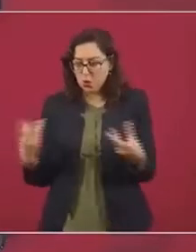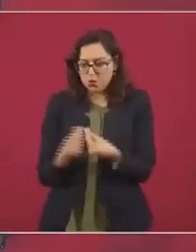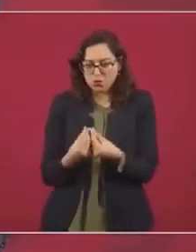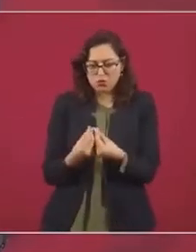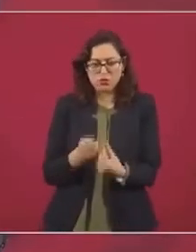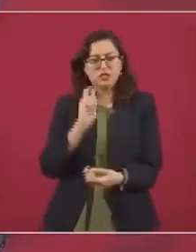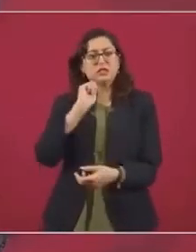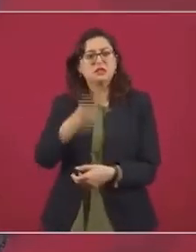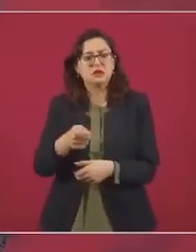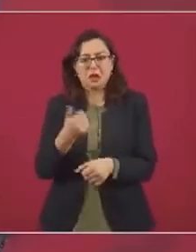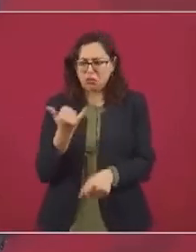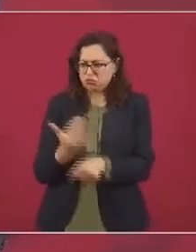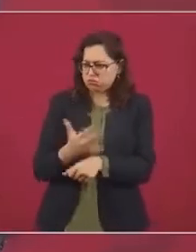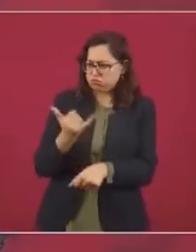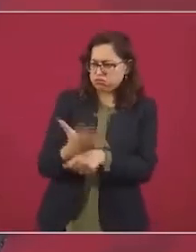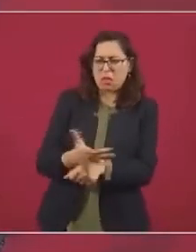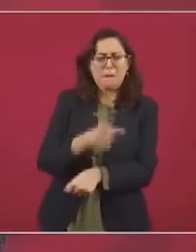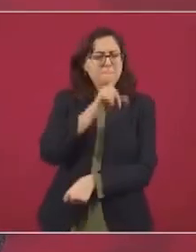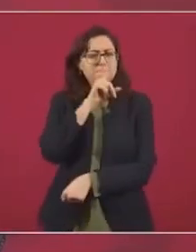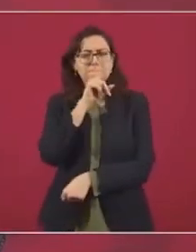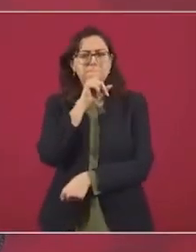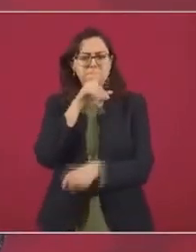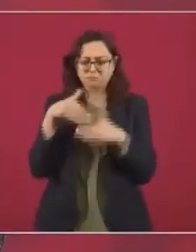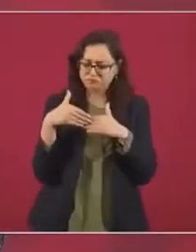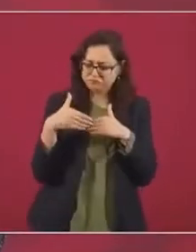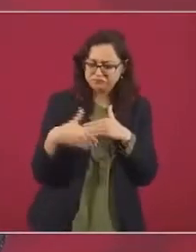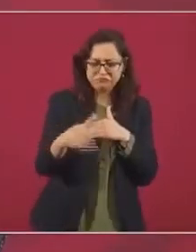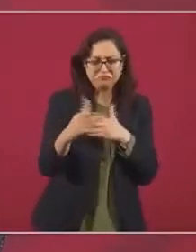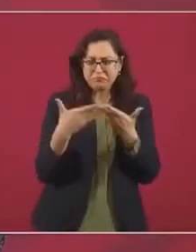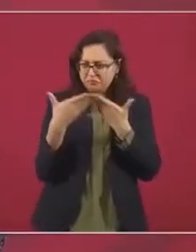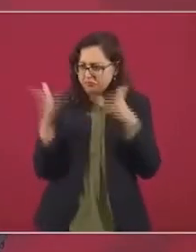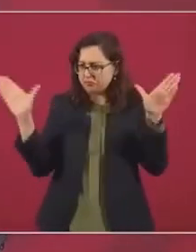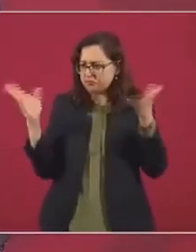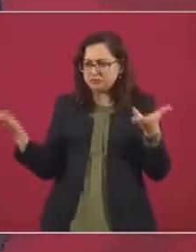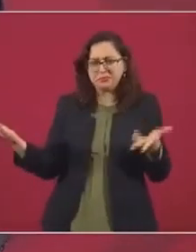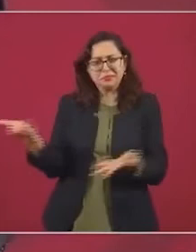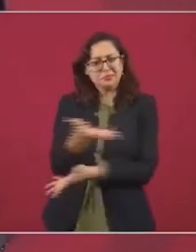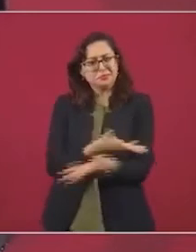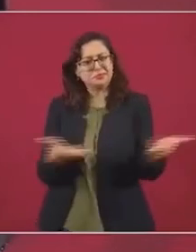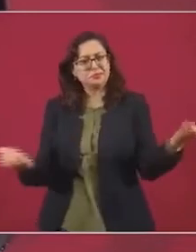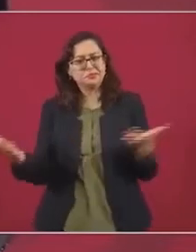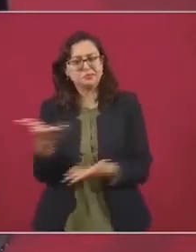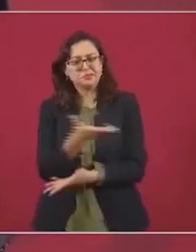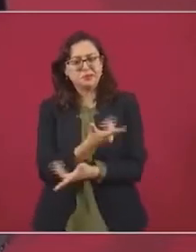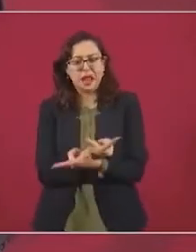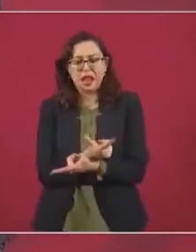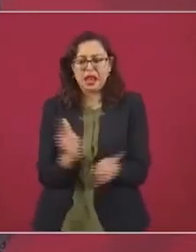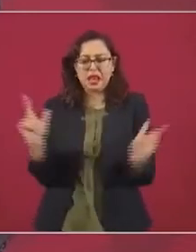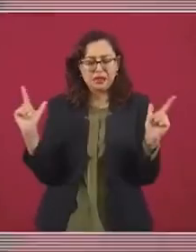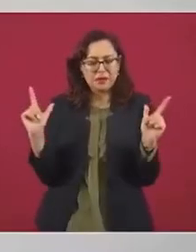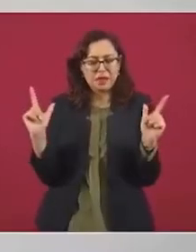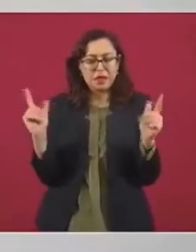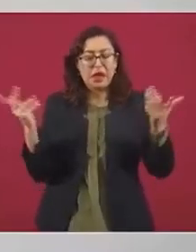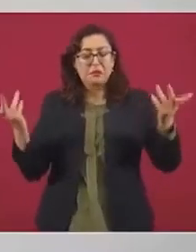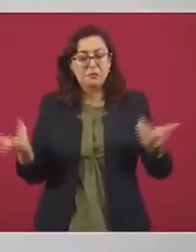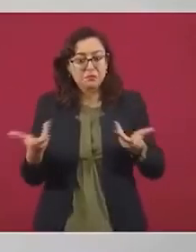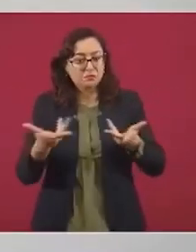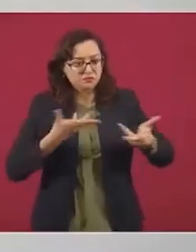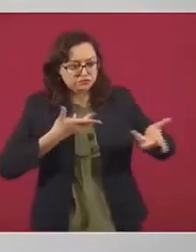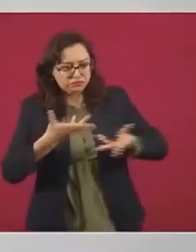piedras en el camino, que siempre podemos hablar todos, que porque hablemos con empresarios no es que estemos llegando